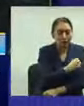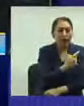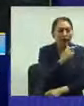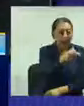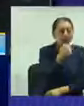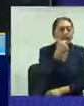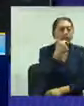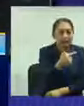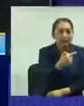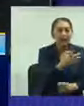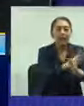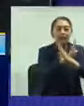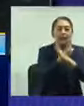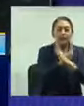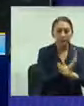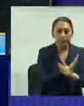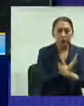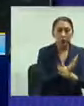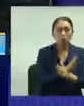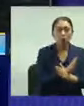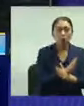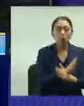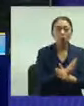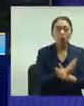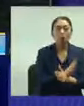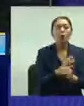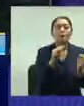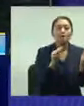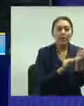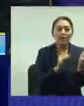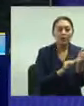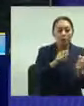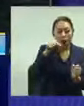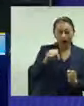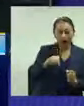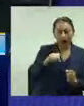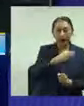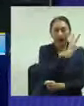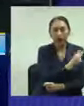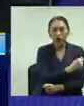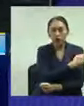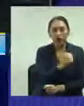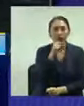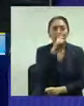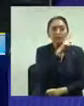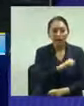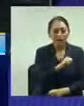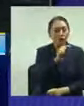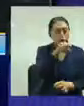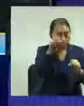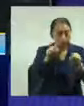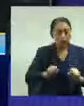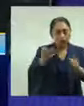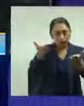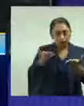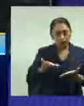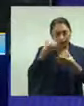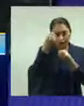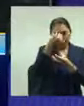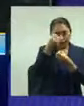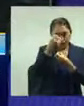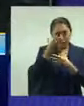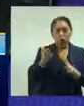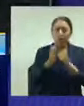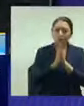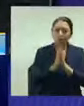seguro médico, ¿eh? El seguro médico ahora no lo van a atender aquí en el hospital. Entonces, si nos pudiera mandar ese dato, ministro. Gracias.